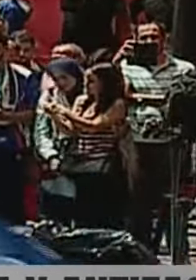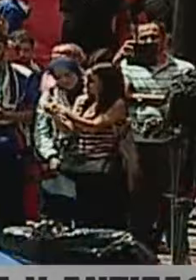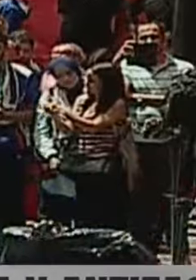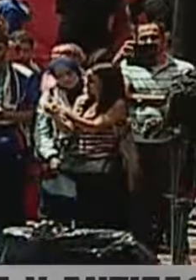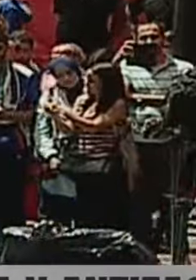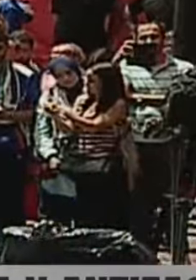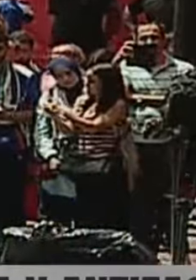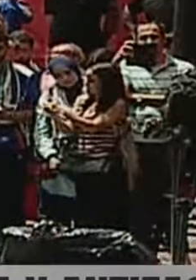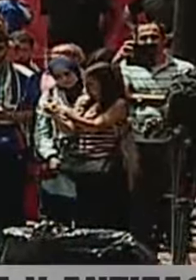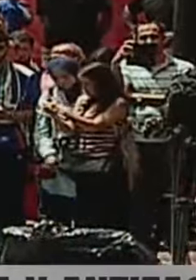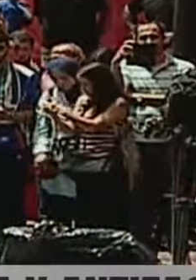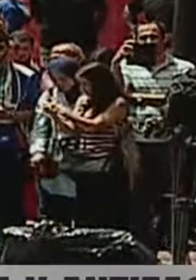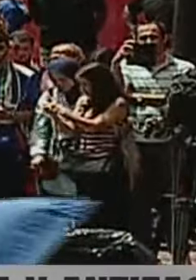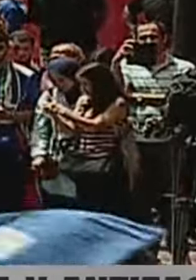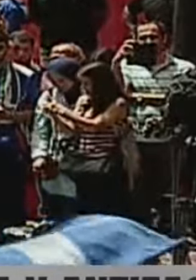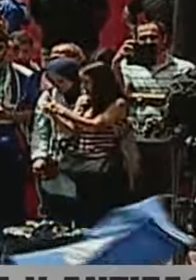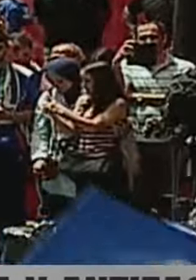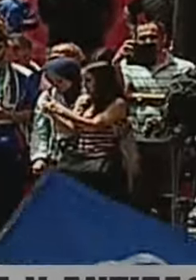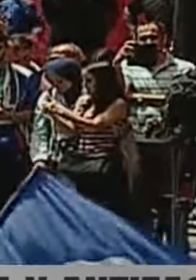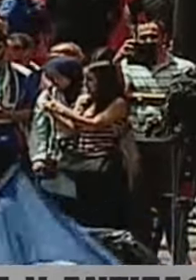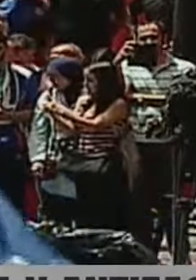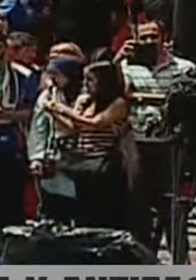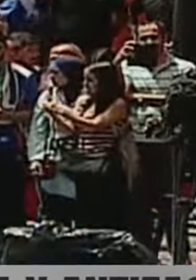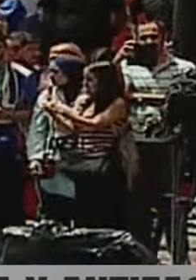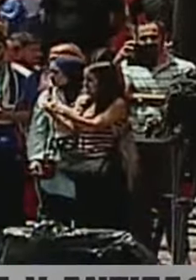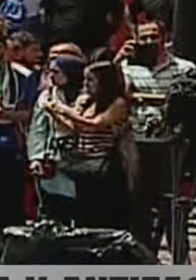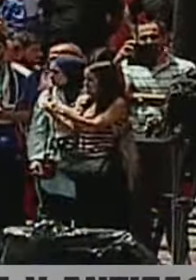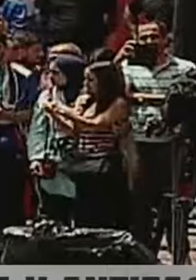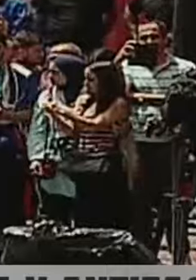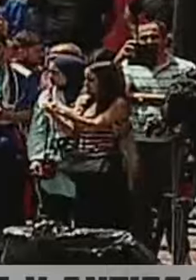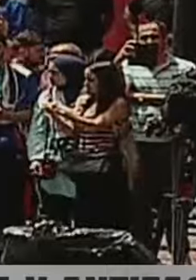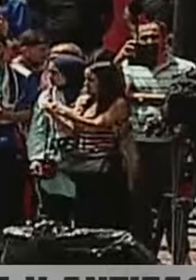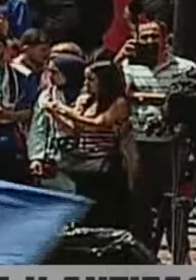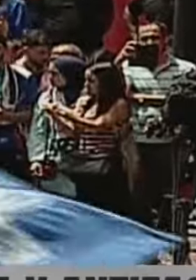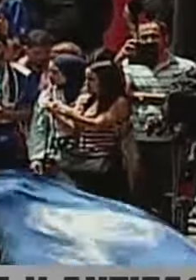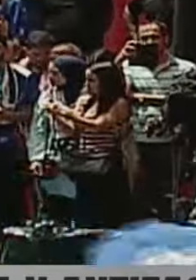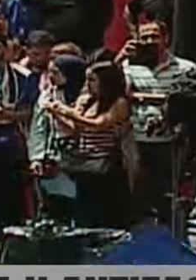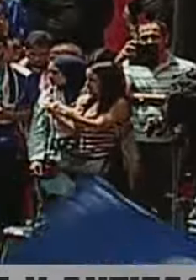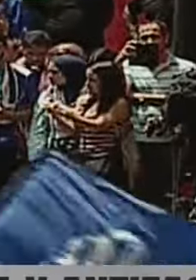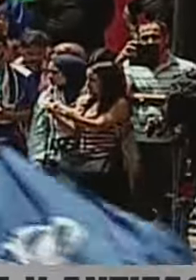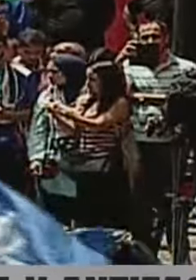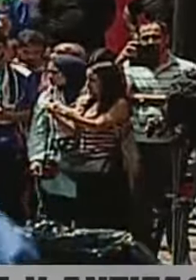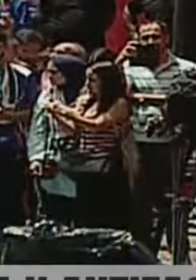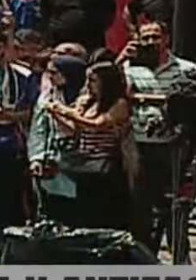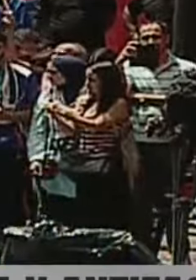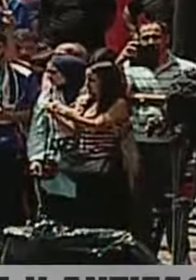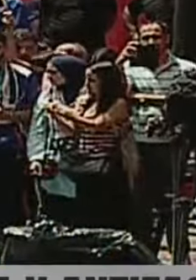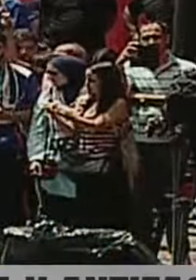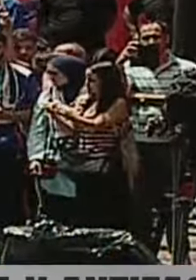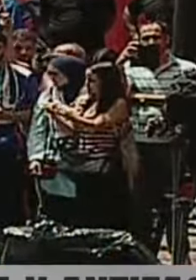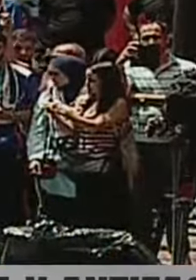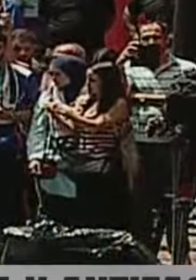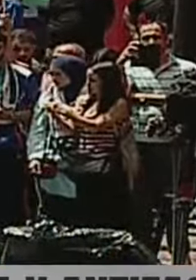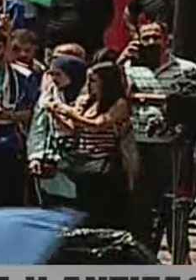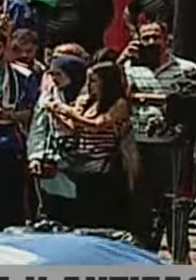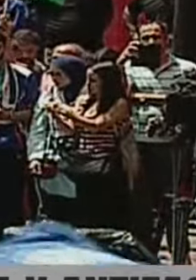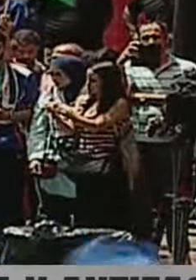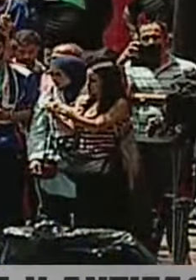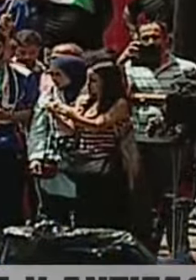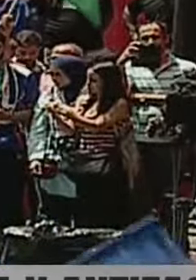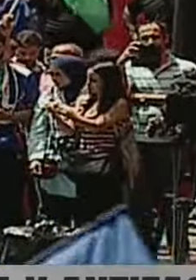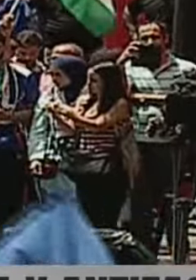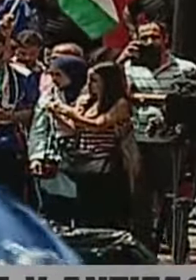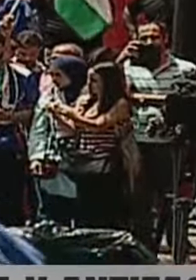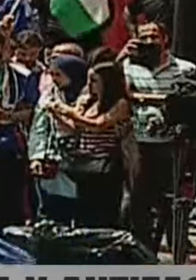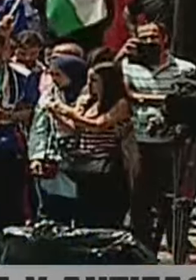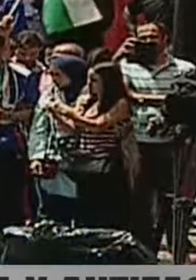lo mismo los imperialistas, los sionistas y los fascistas, lo que pretenden doblegar a nuestro pueblo.